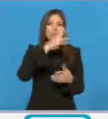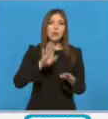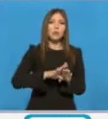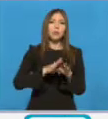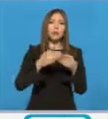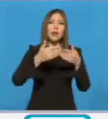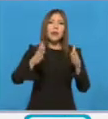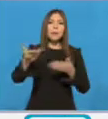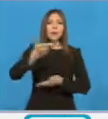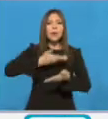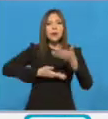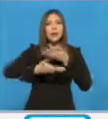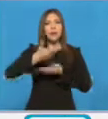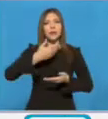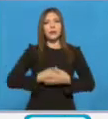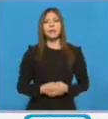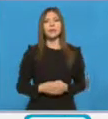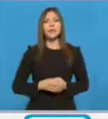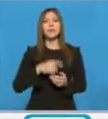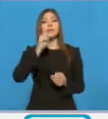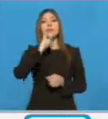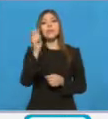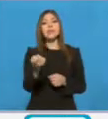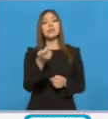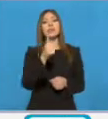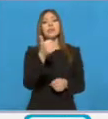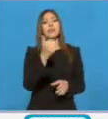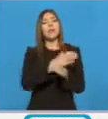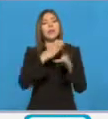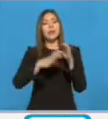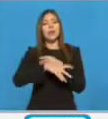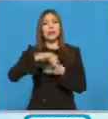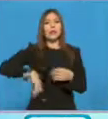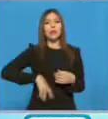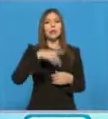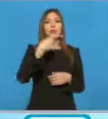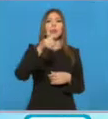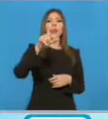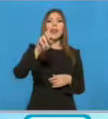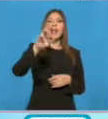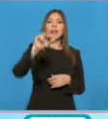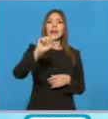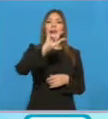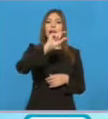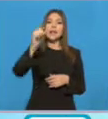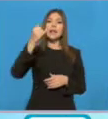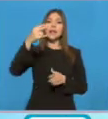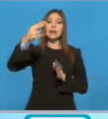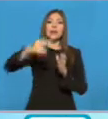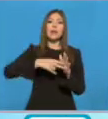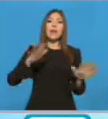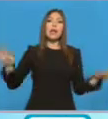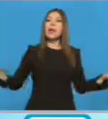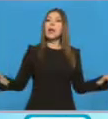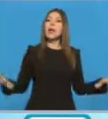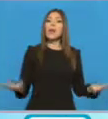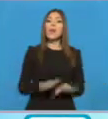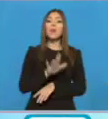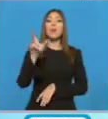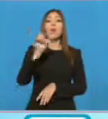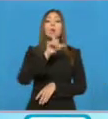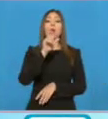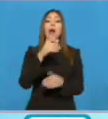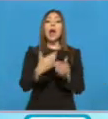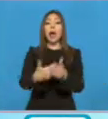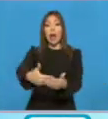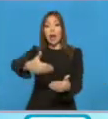abierta. Algo que es muy interesante en él es que su firma y su letra cambió antes y después de salir de prisión, ¿De verdad? obviamente, ¿no?